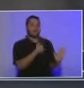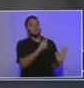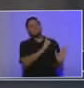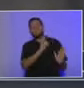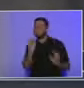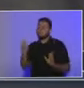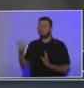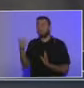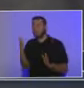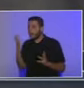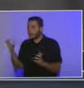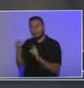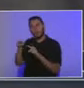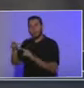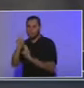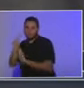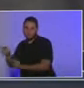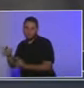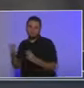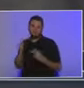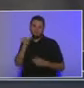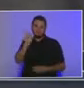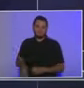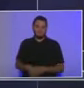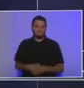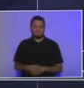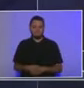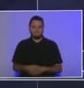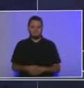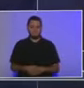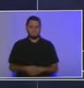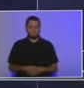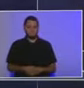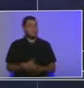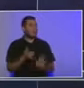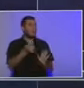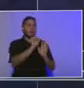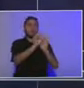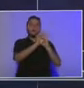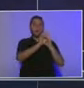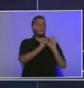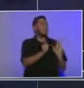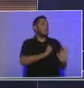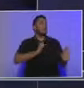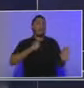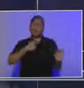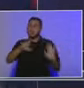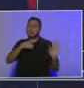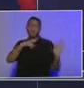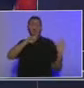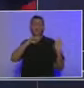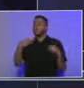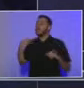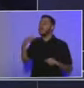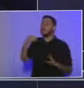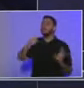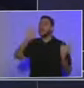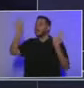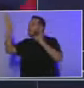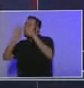prestando atención al evento que está que realizando. Que sea alcalde, que sea candidato, llegue allí. ¿Cómo están? Saludos.